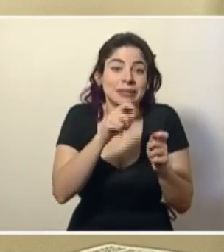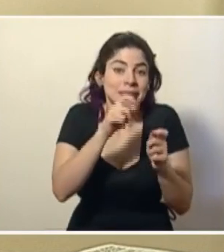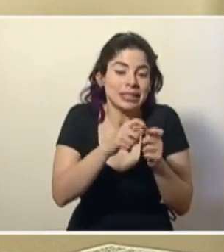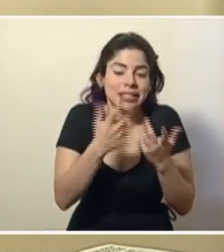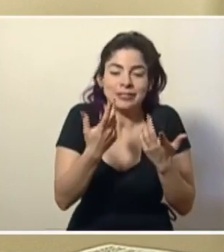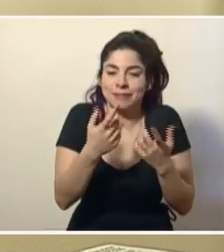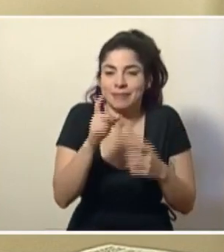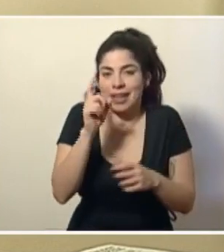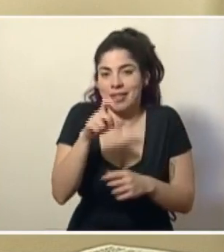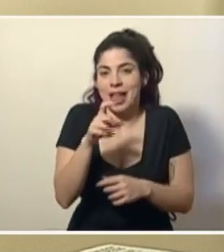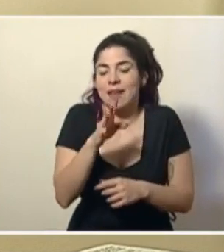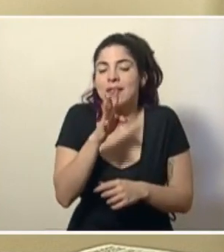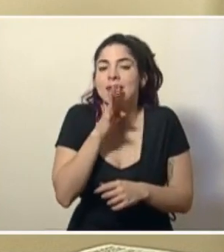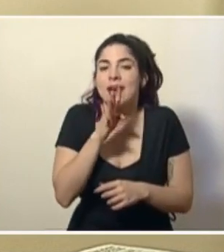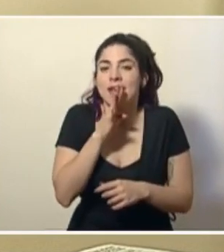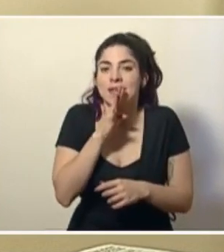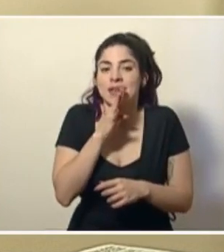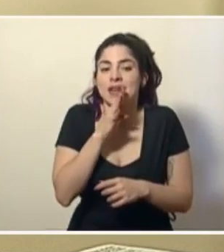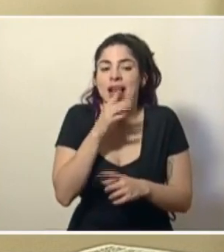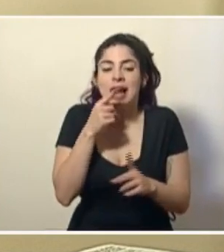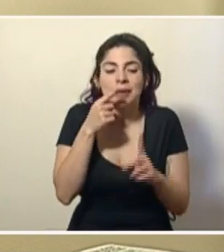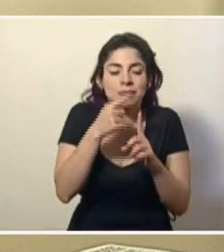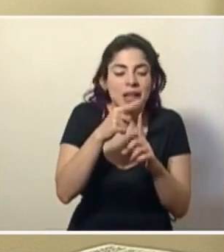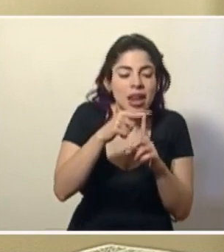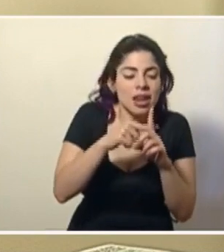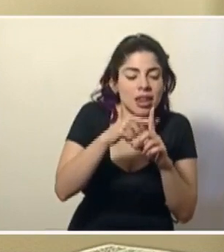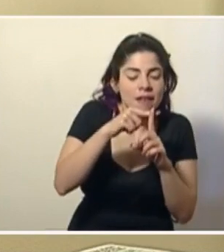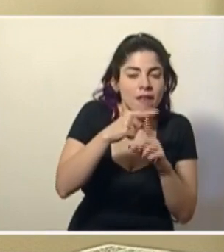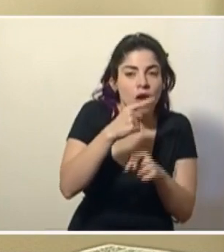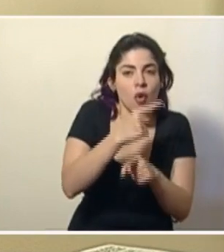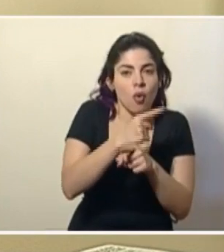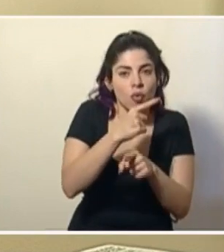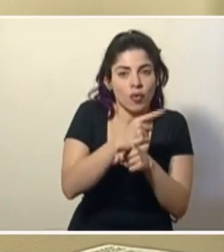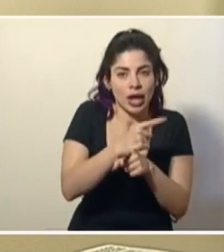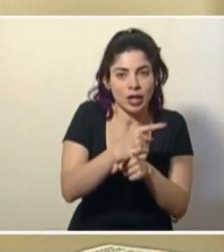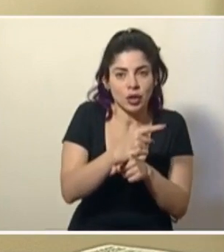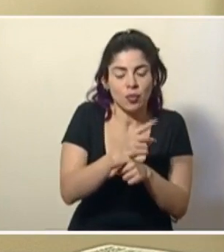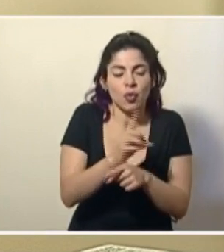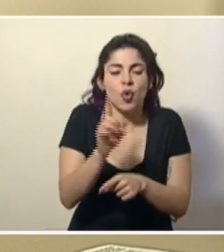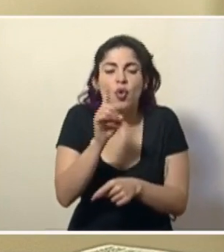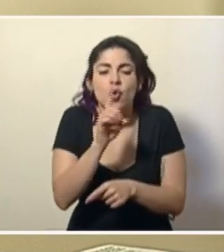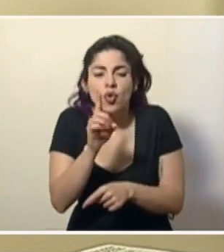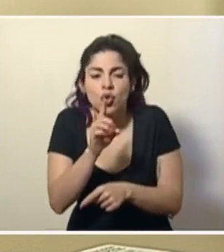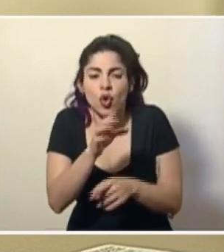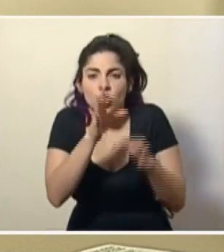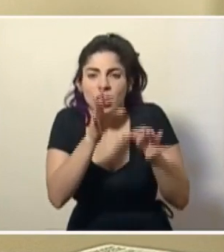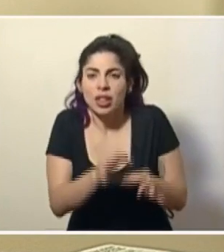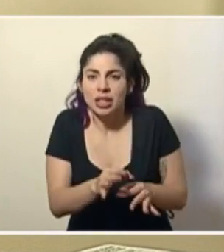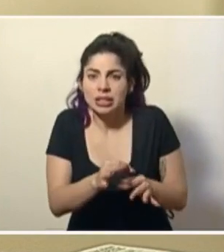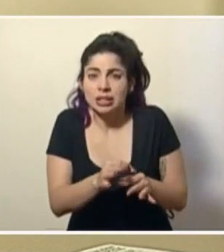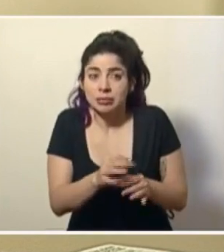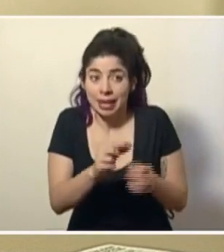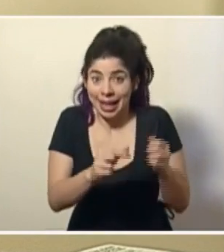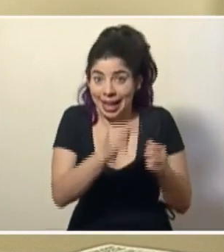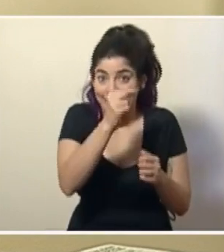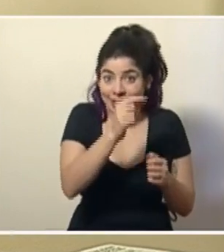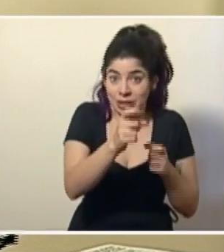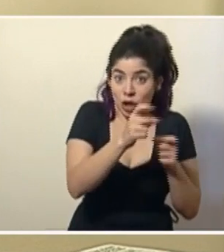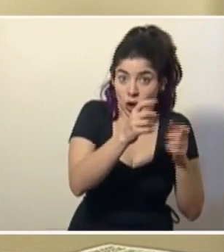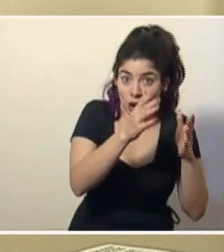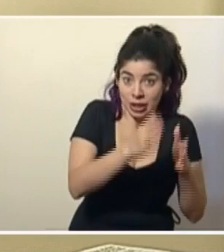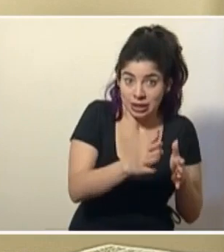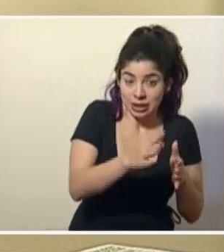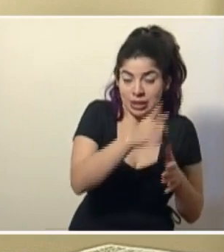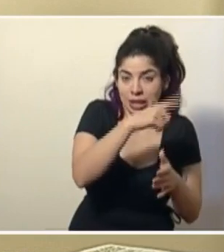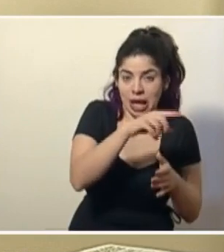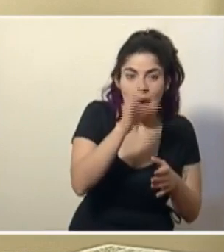que referirse al nivel apropiado que son donde se toman esas decisiones. Gerencia de logística con